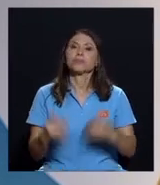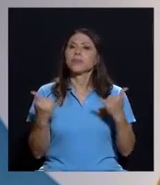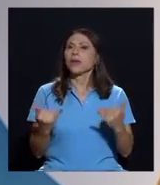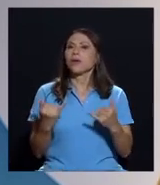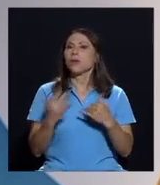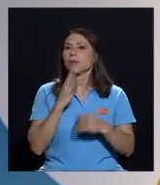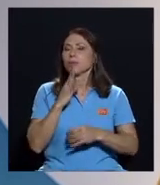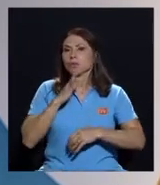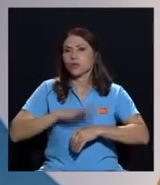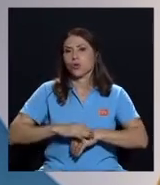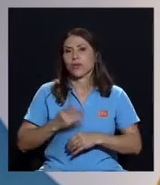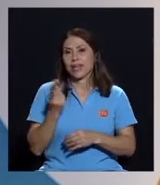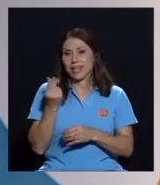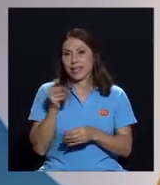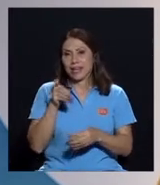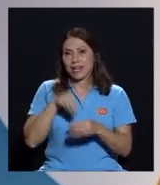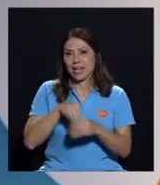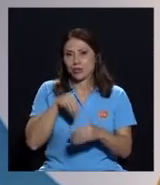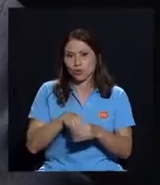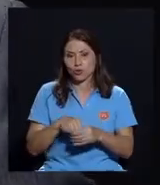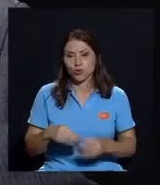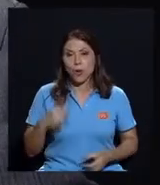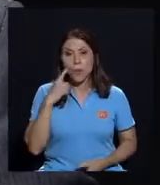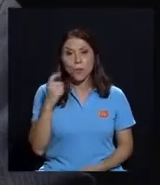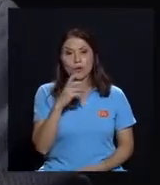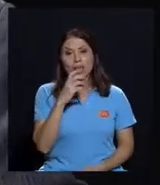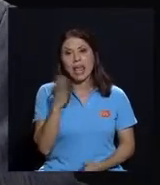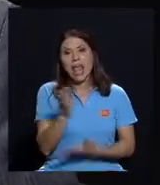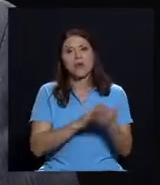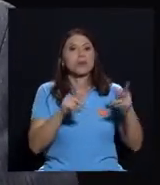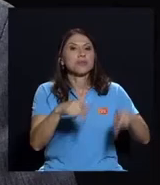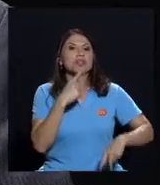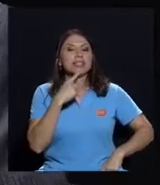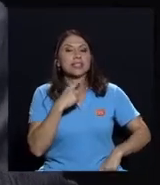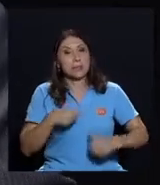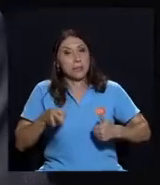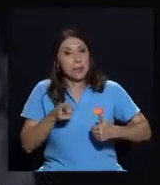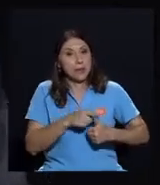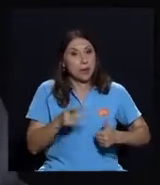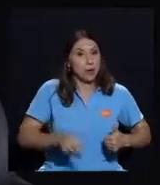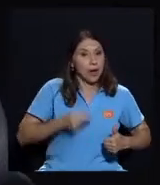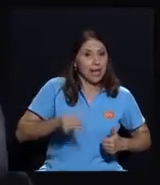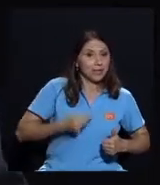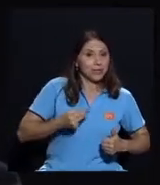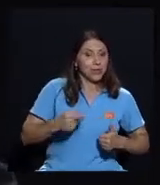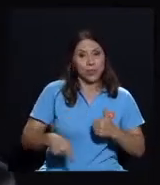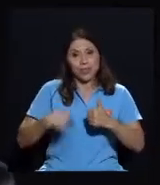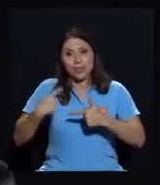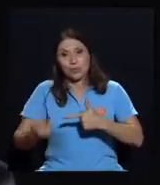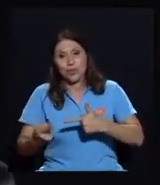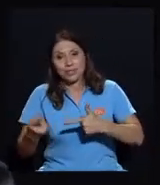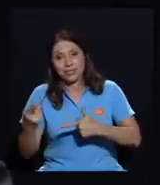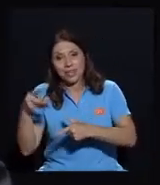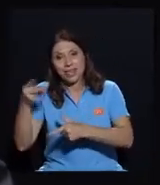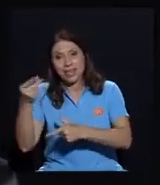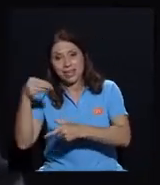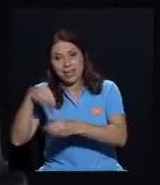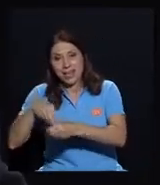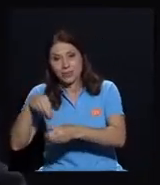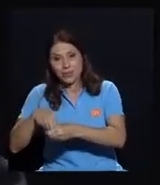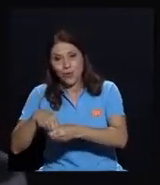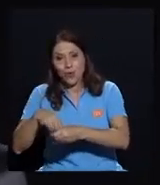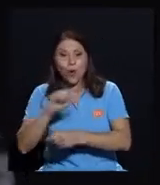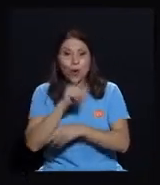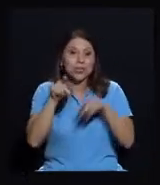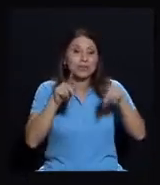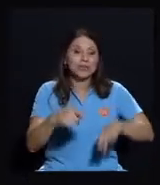ingresos porque costa rica estaba pegado entre unos 16.000 es primero vamos con gasto y después vamos ingresos y otros dicen primero vemos el